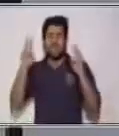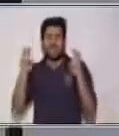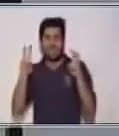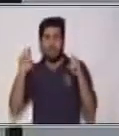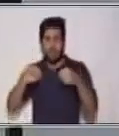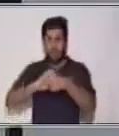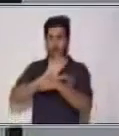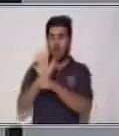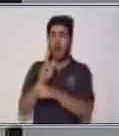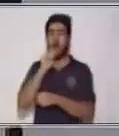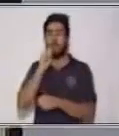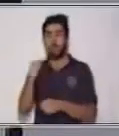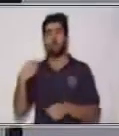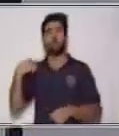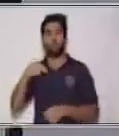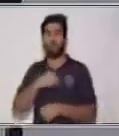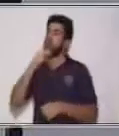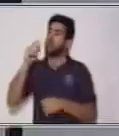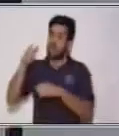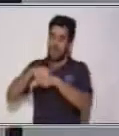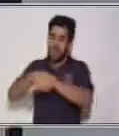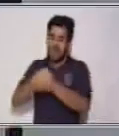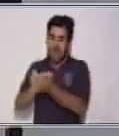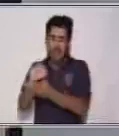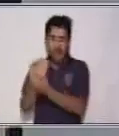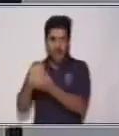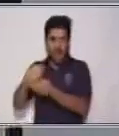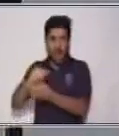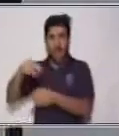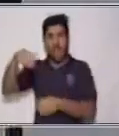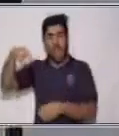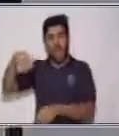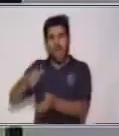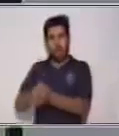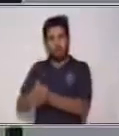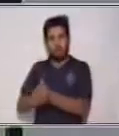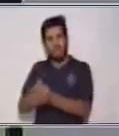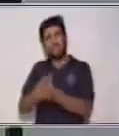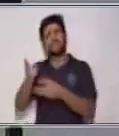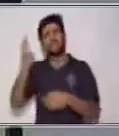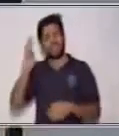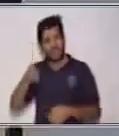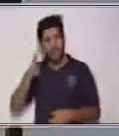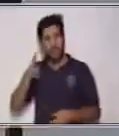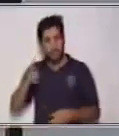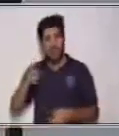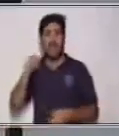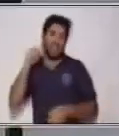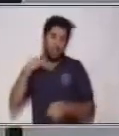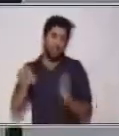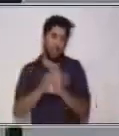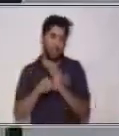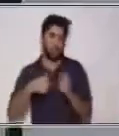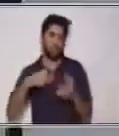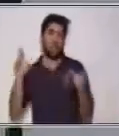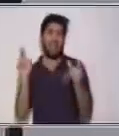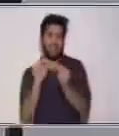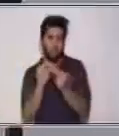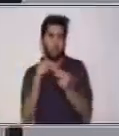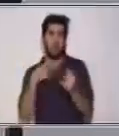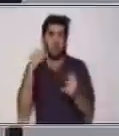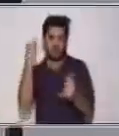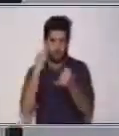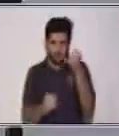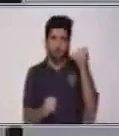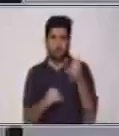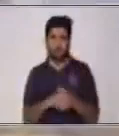es lavarnos siempre las manos constantemente y si no, ¿qué? A aplicarnos